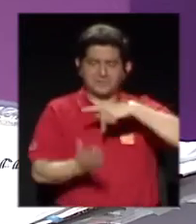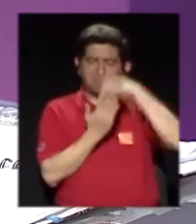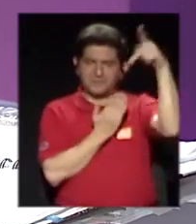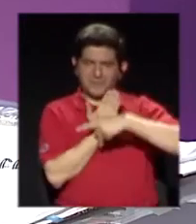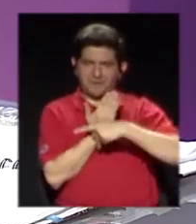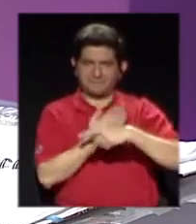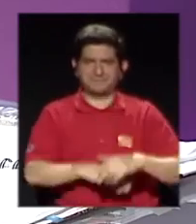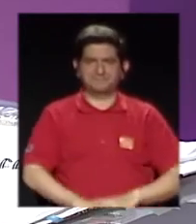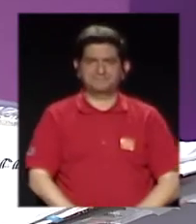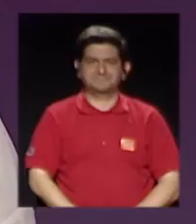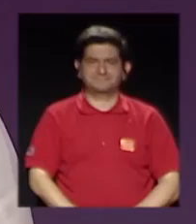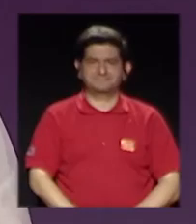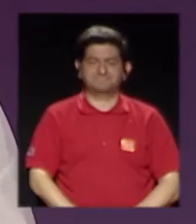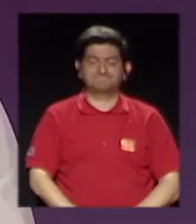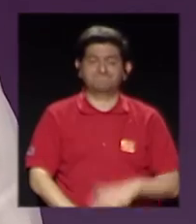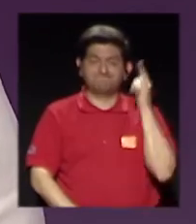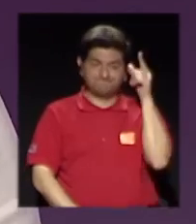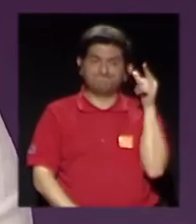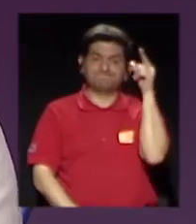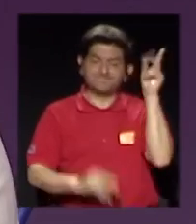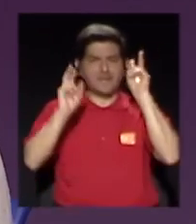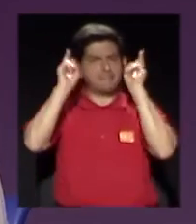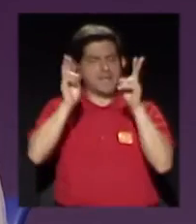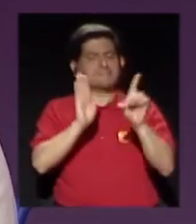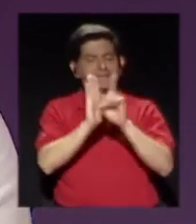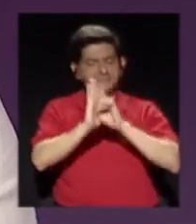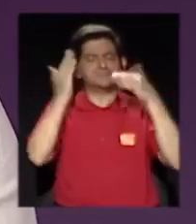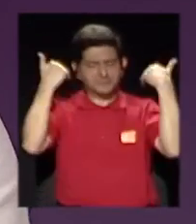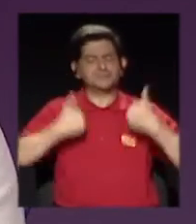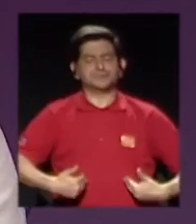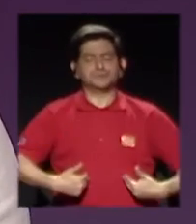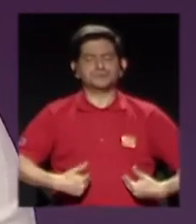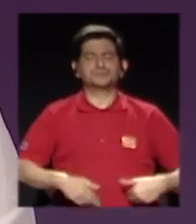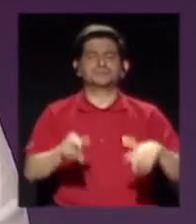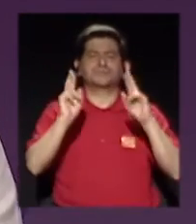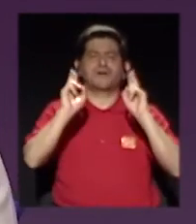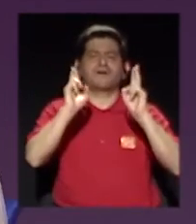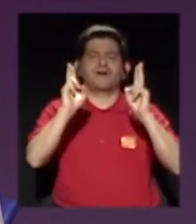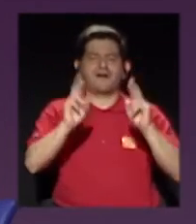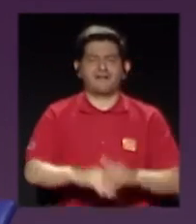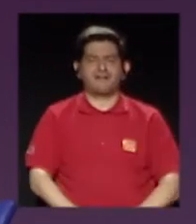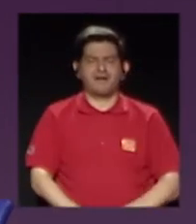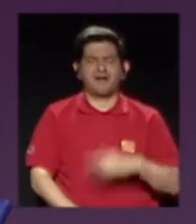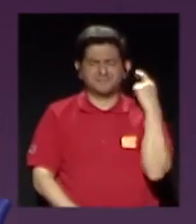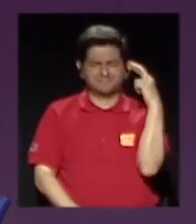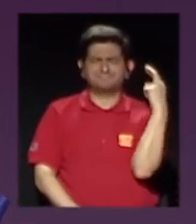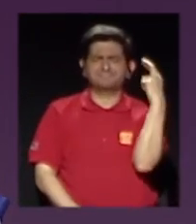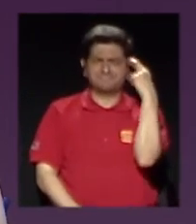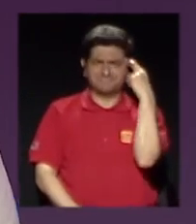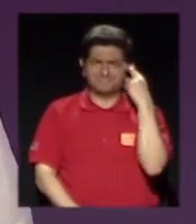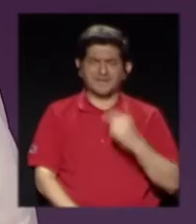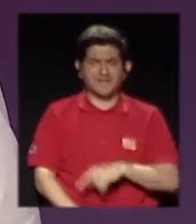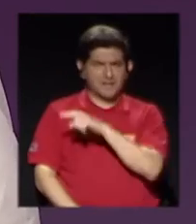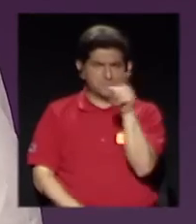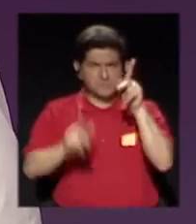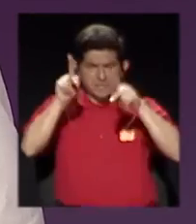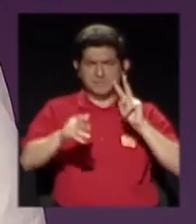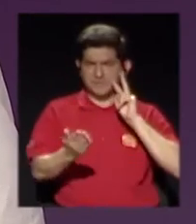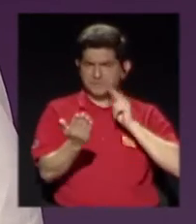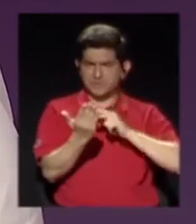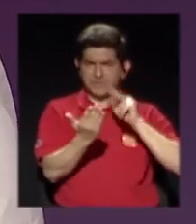programa evidentemente un tema de derechos humanos ojalá que sea de mucha reflexión para ustedes